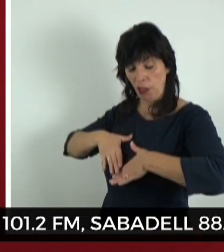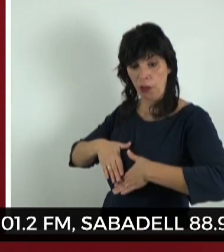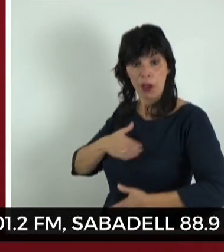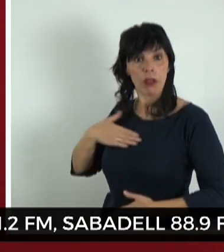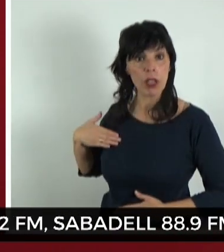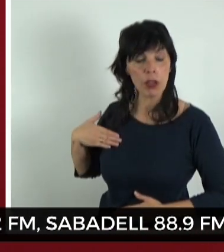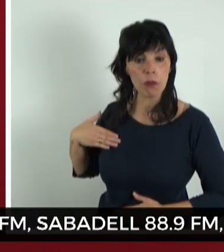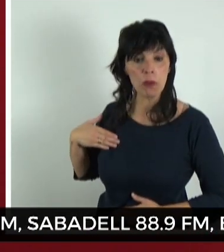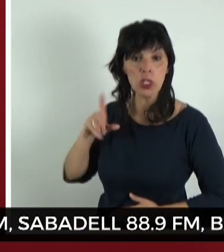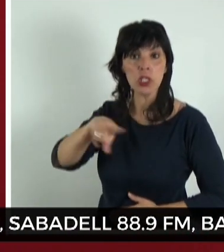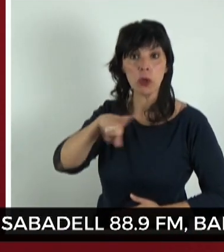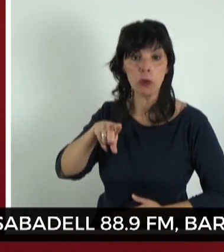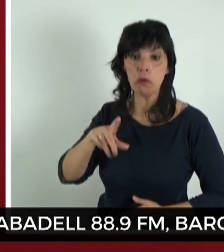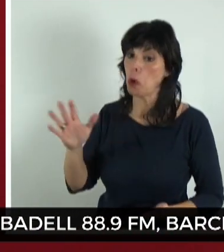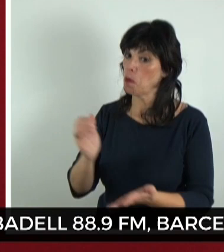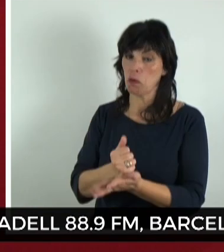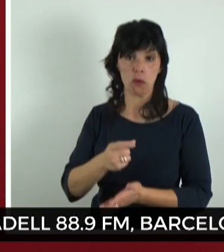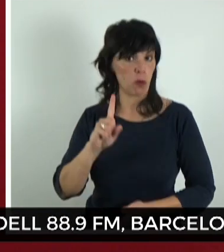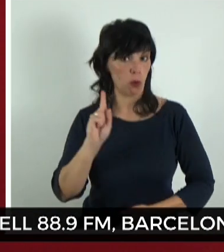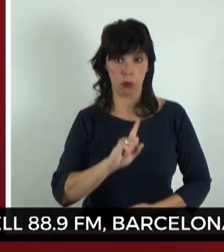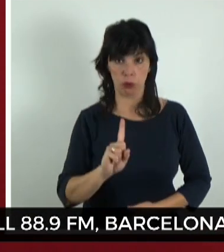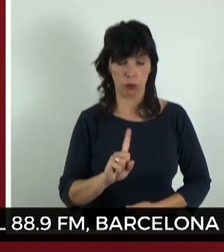Porque, querido oyente, tenemos que saber una cosa: